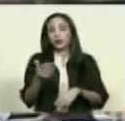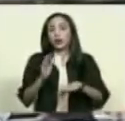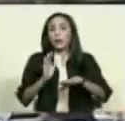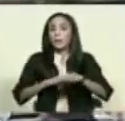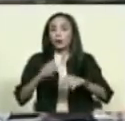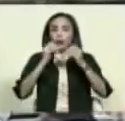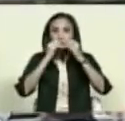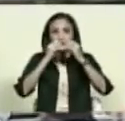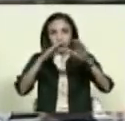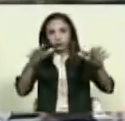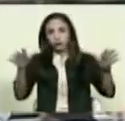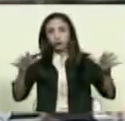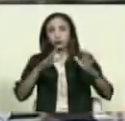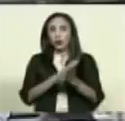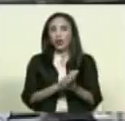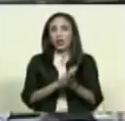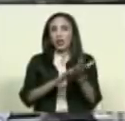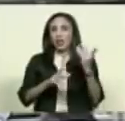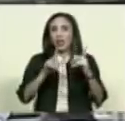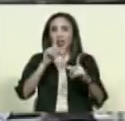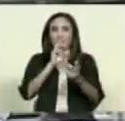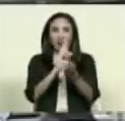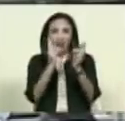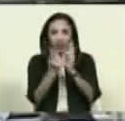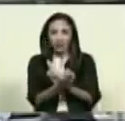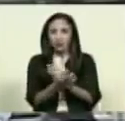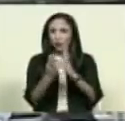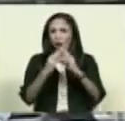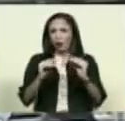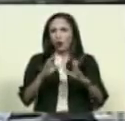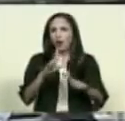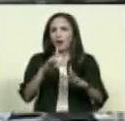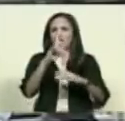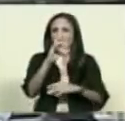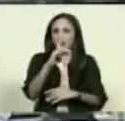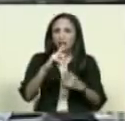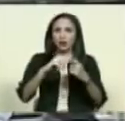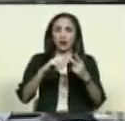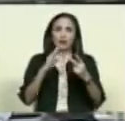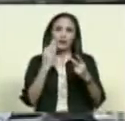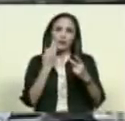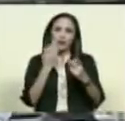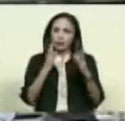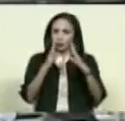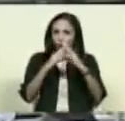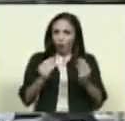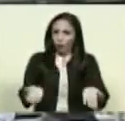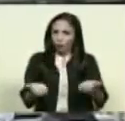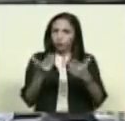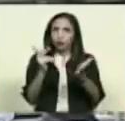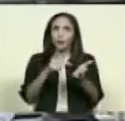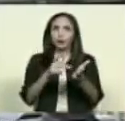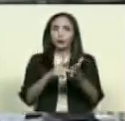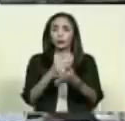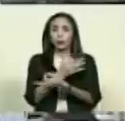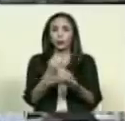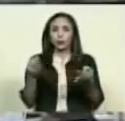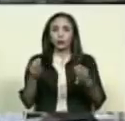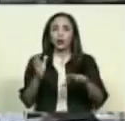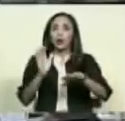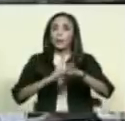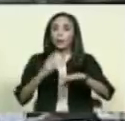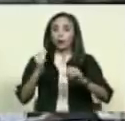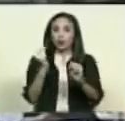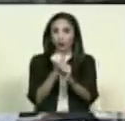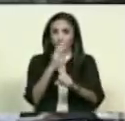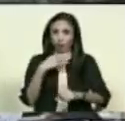conozca en las redes sociales y que nosotros tengamos una poderosa actividad en las redes sociales. Y el Plan Chamba